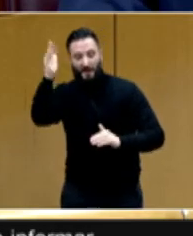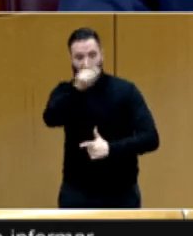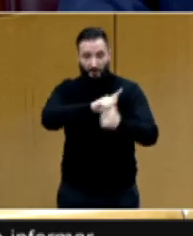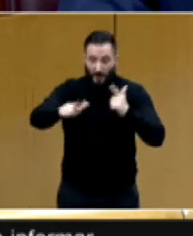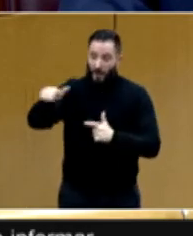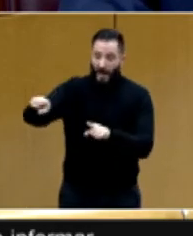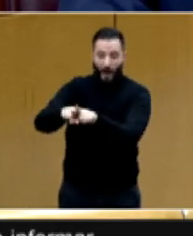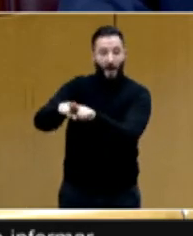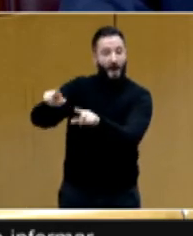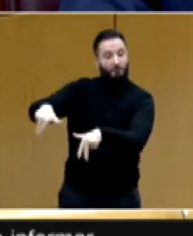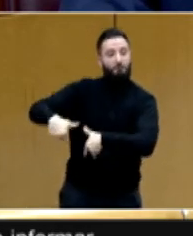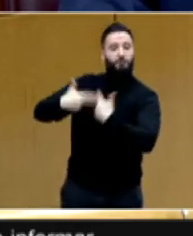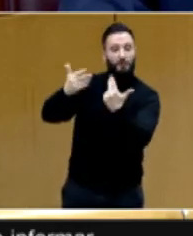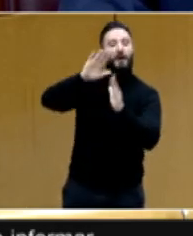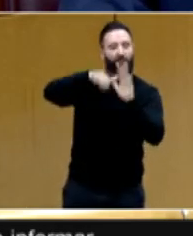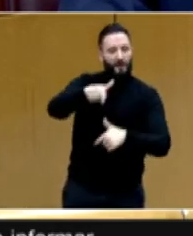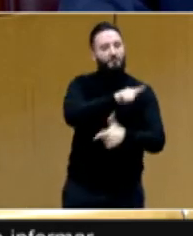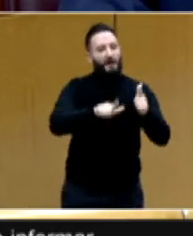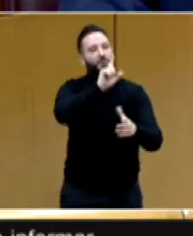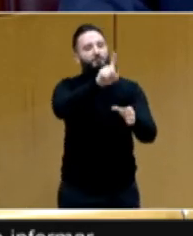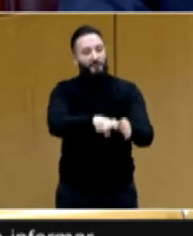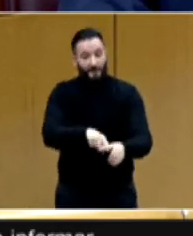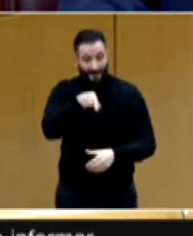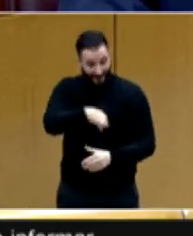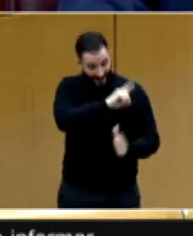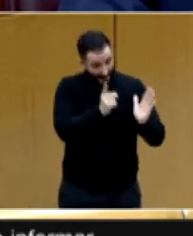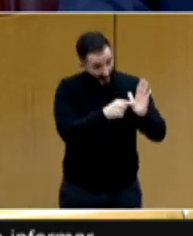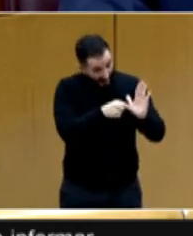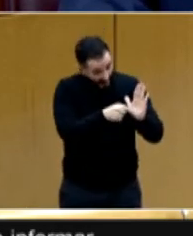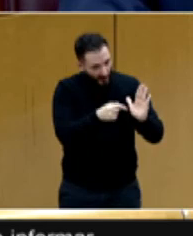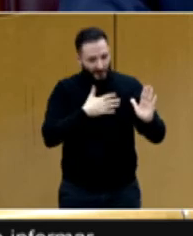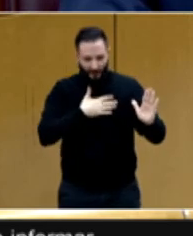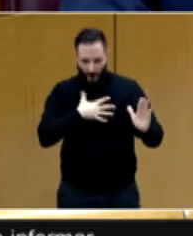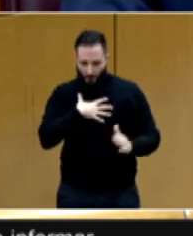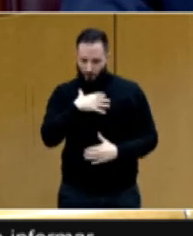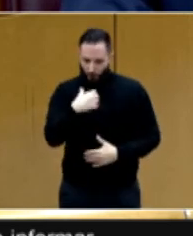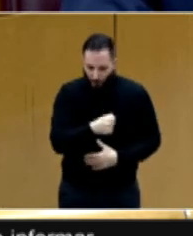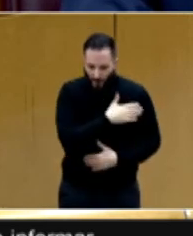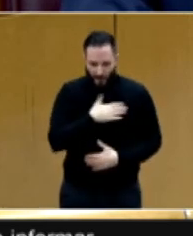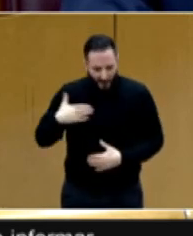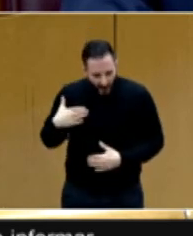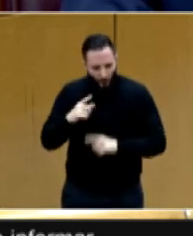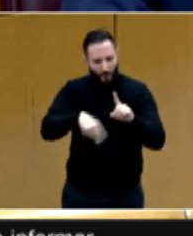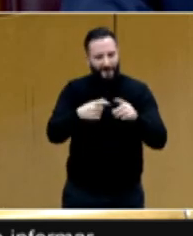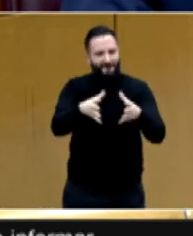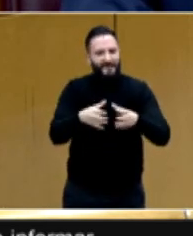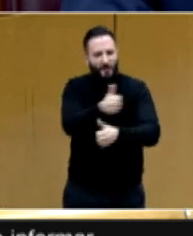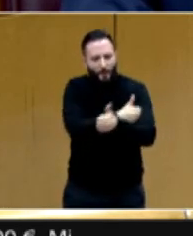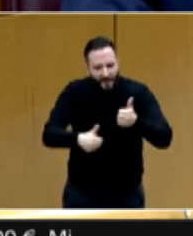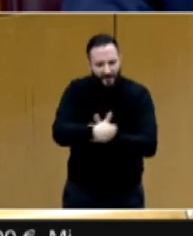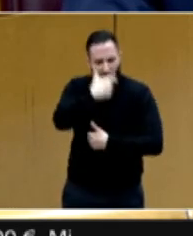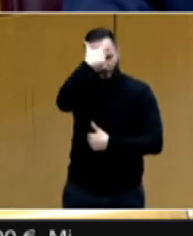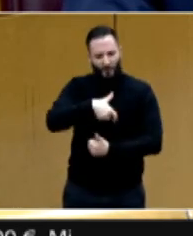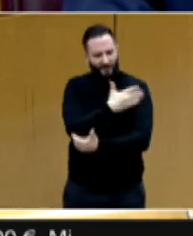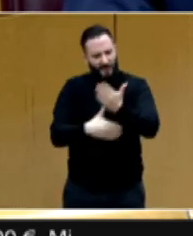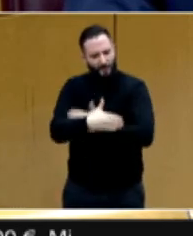el permiso y al final pude realizar ese viaje con esta ley se tienen en cuenta mi voluntad mis deseos y mis preferencias como persona con